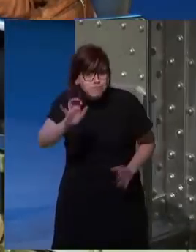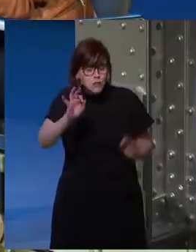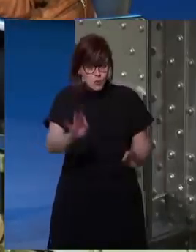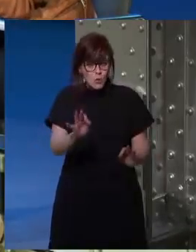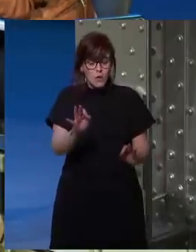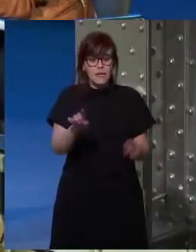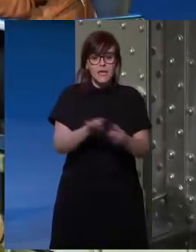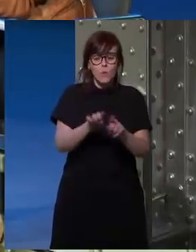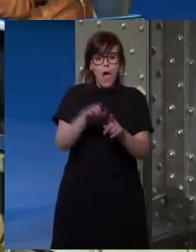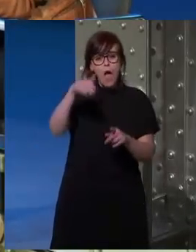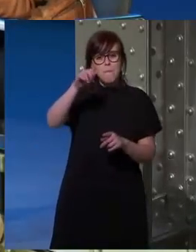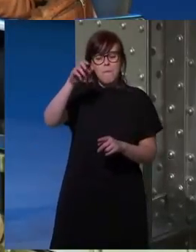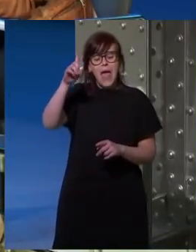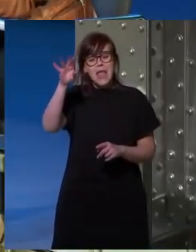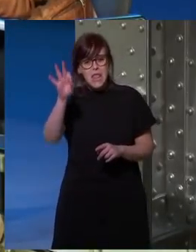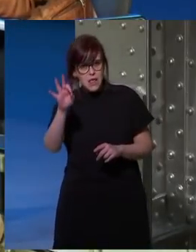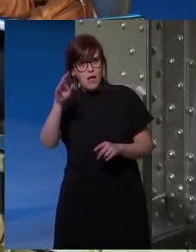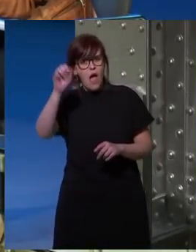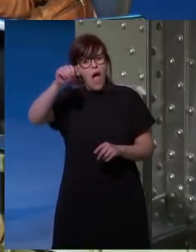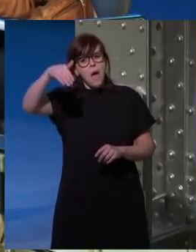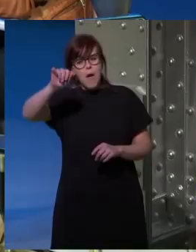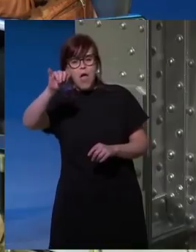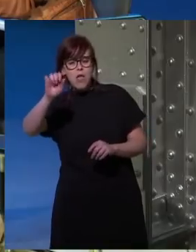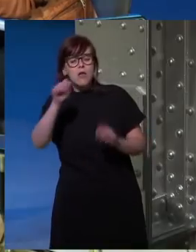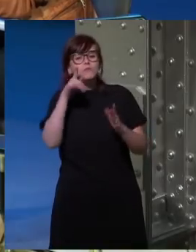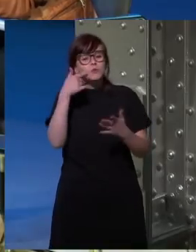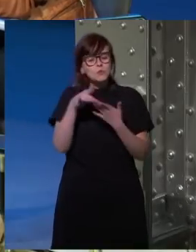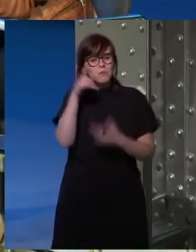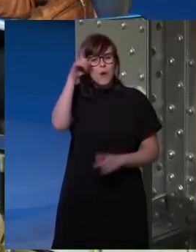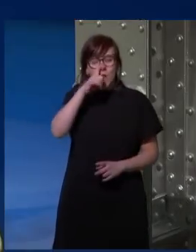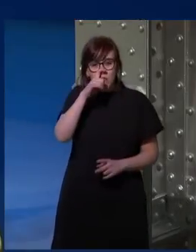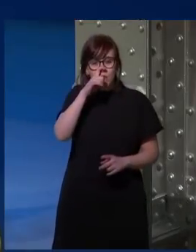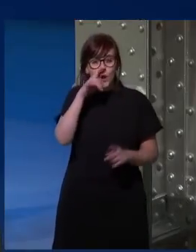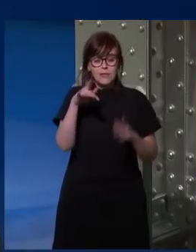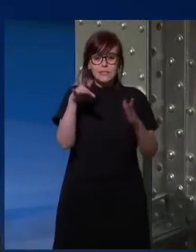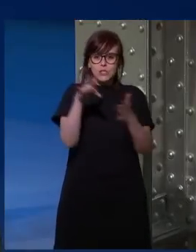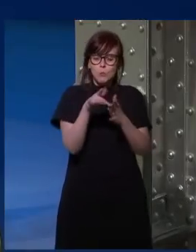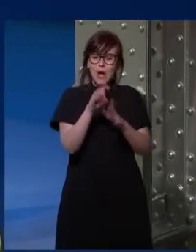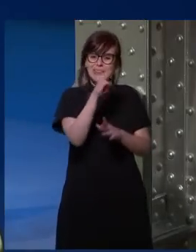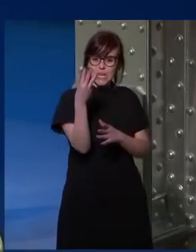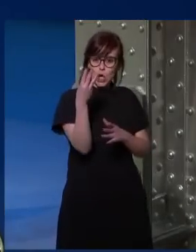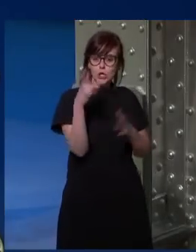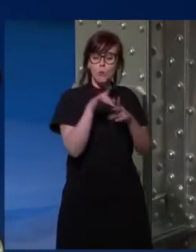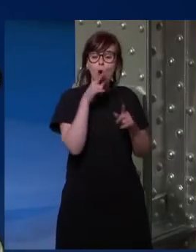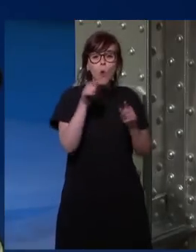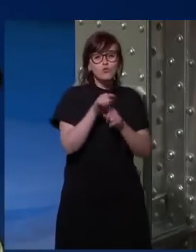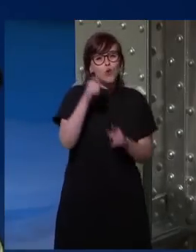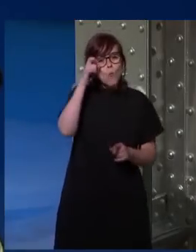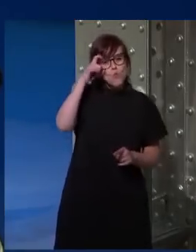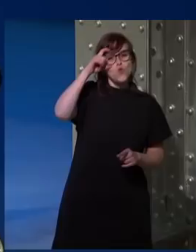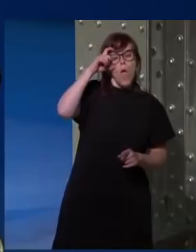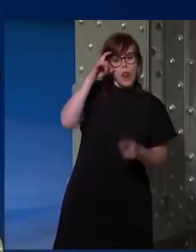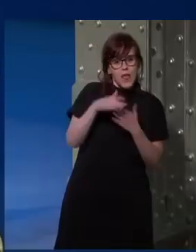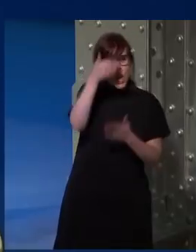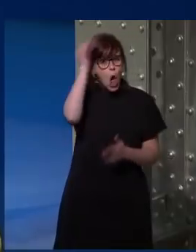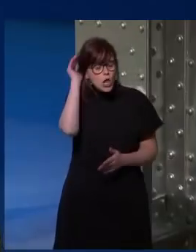Maruja Mayo, por ejemplo, y yo recuerdo constantemente estudiar ese trío artístico, ¿no? de Buñuel, Dalí y Lorca.